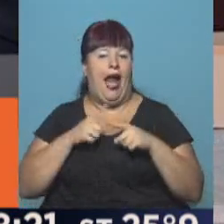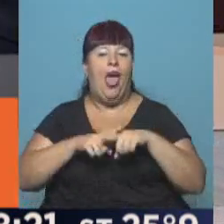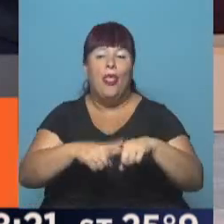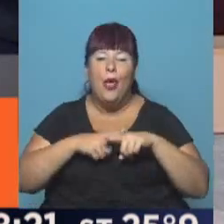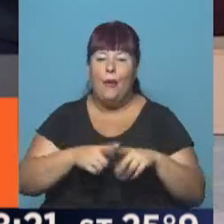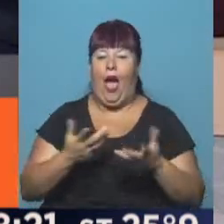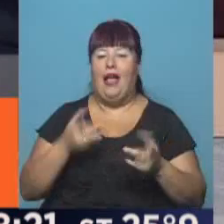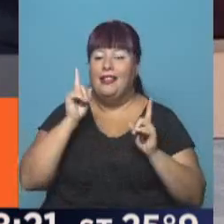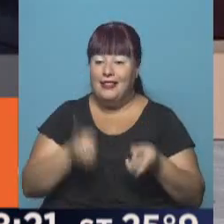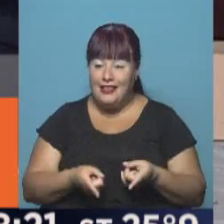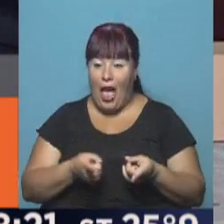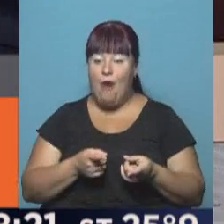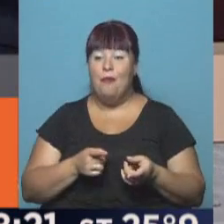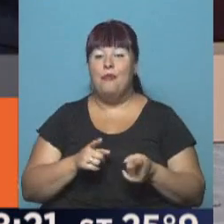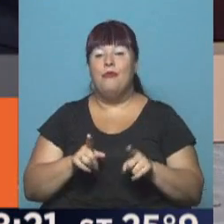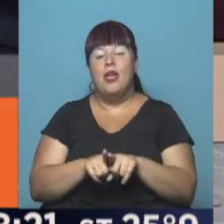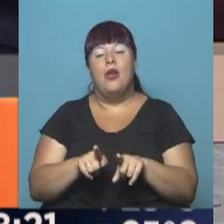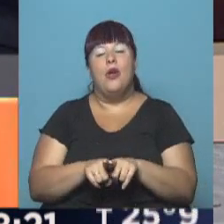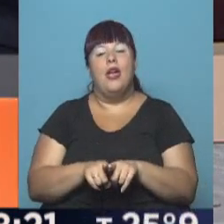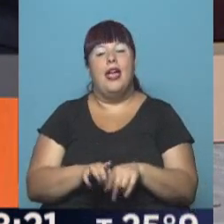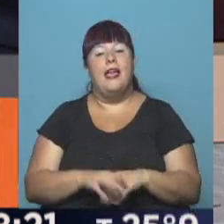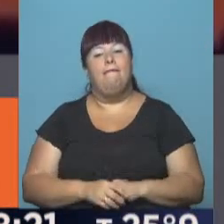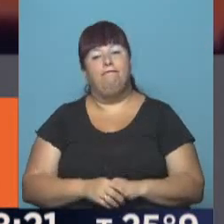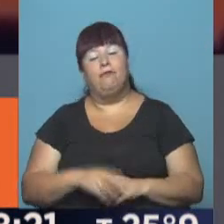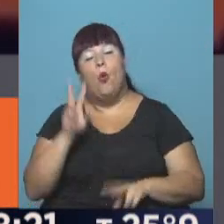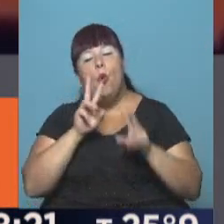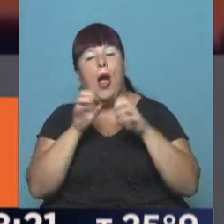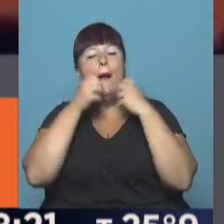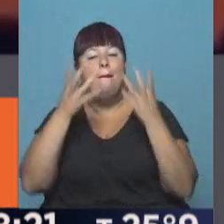debatir y justamente